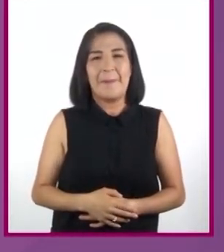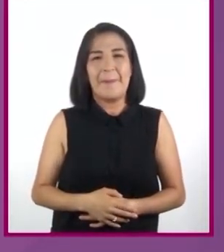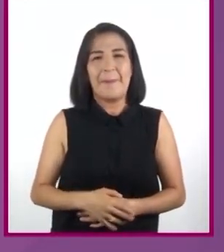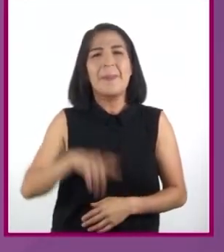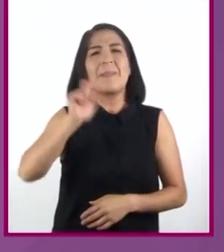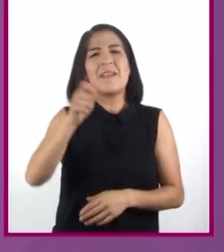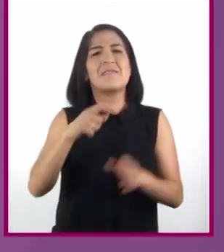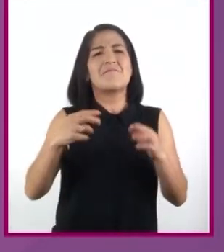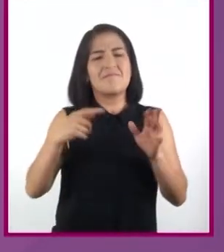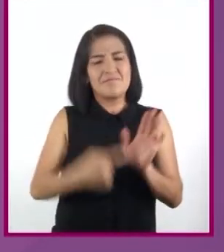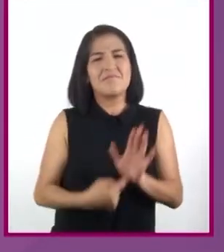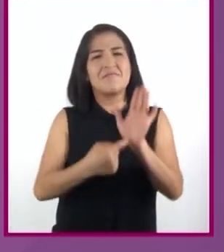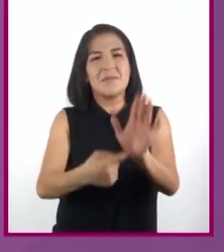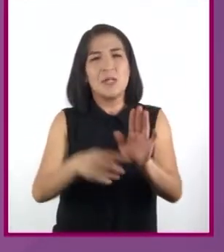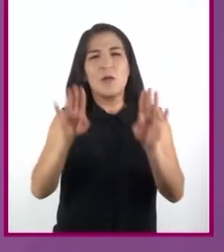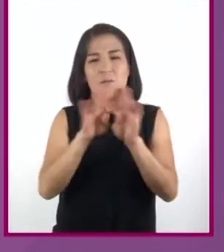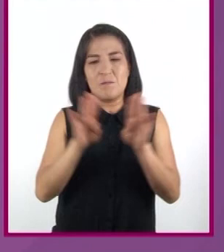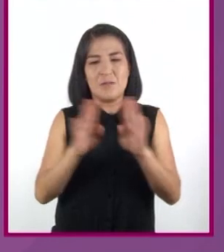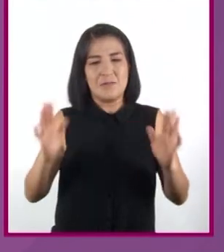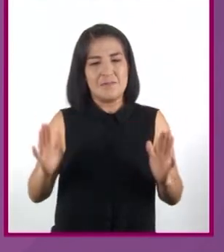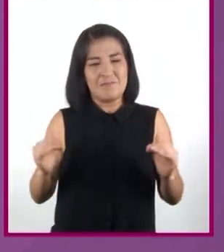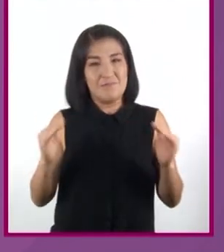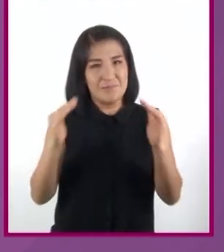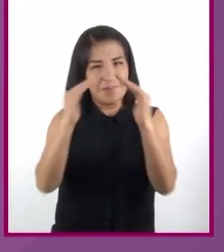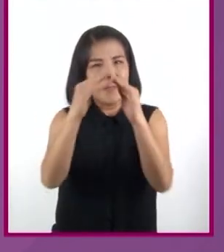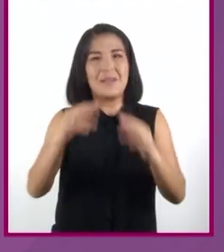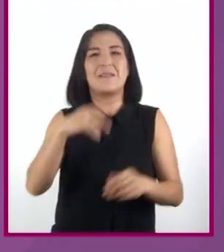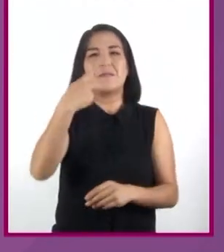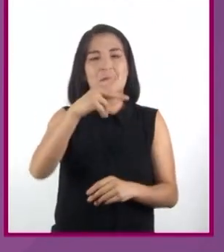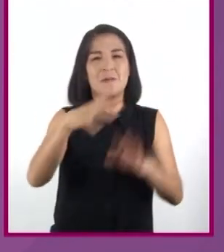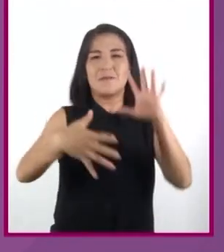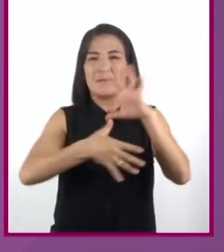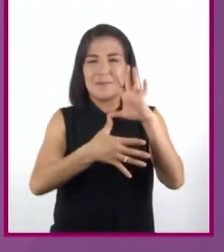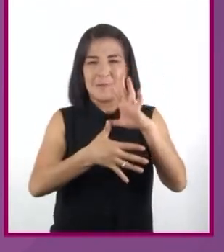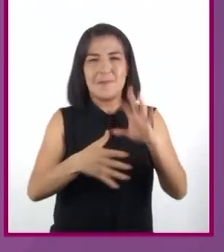Resaltan elementos identitarios de América Latina.